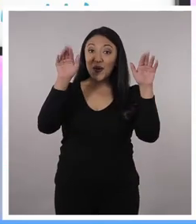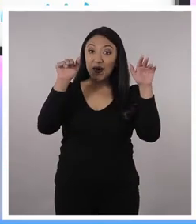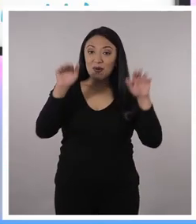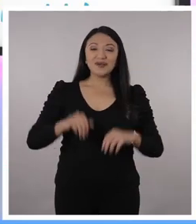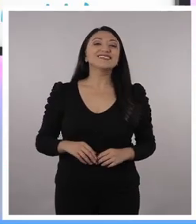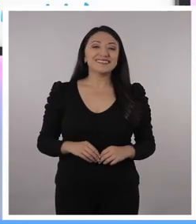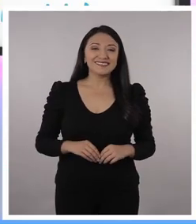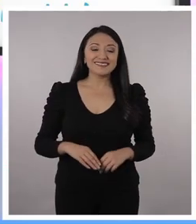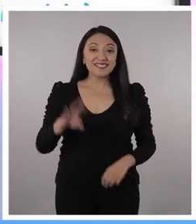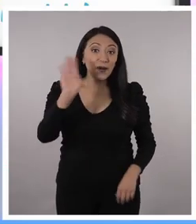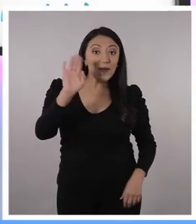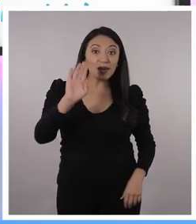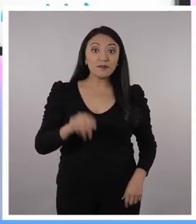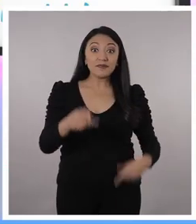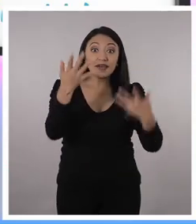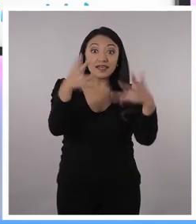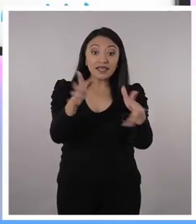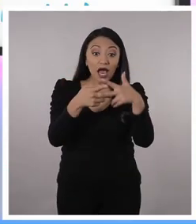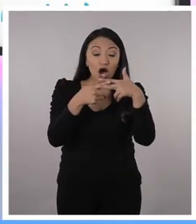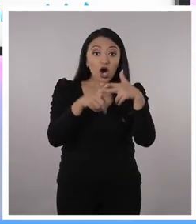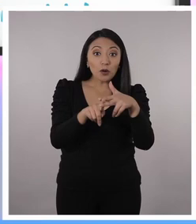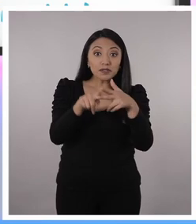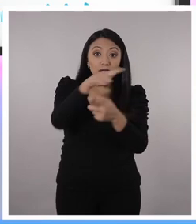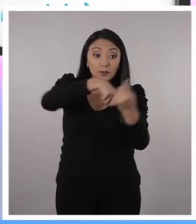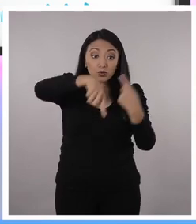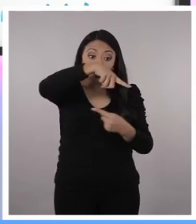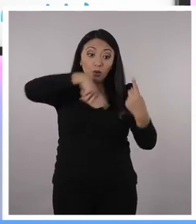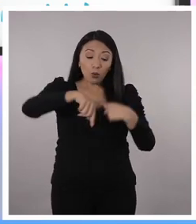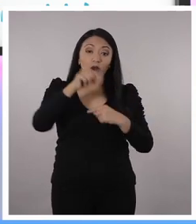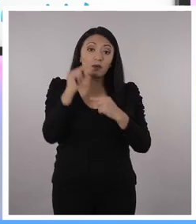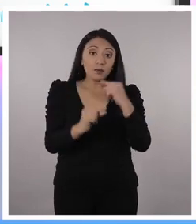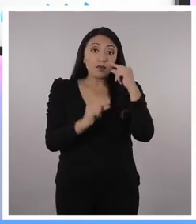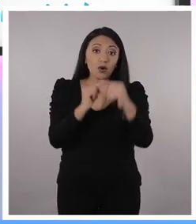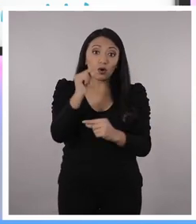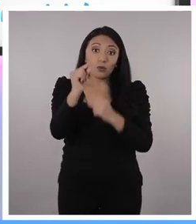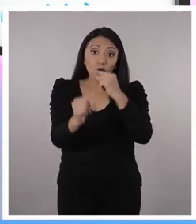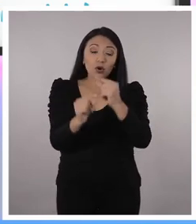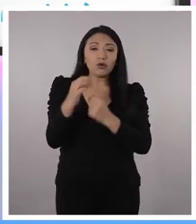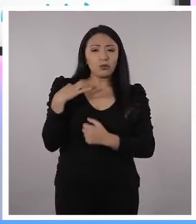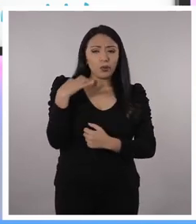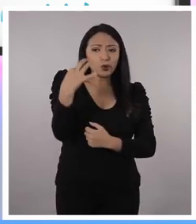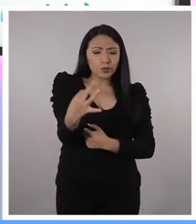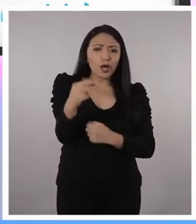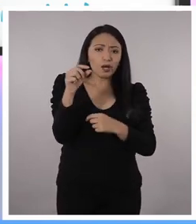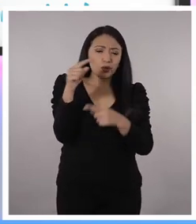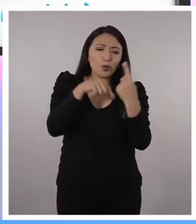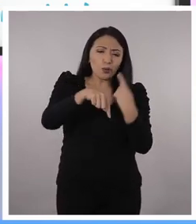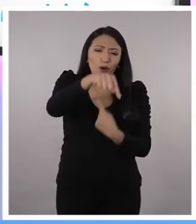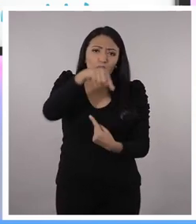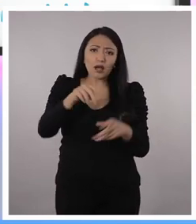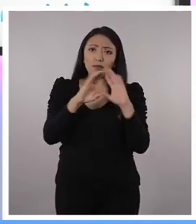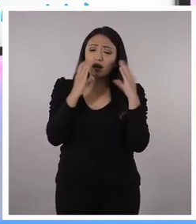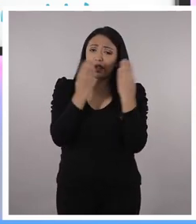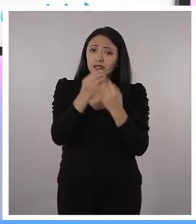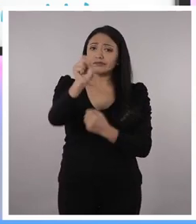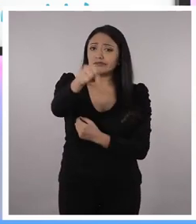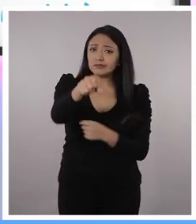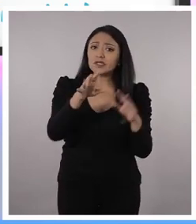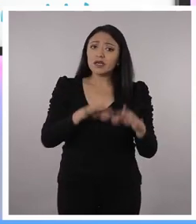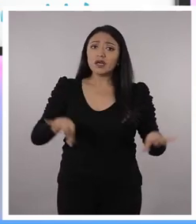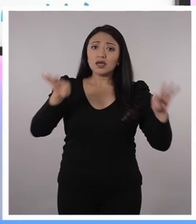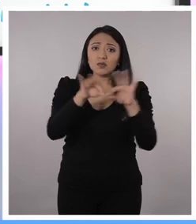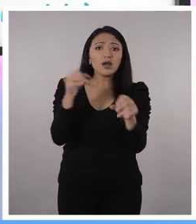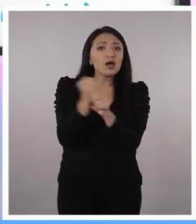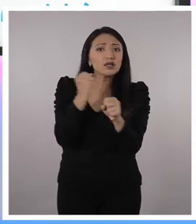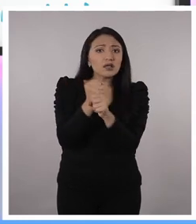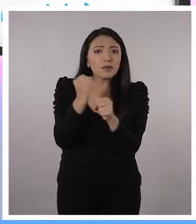¡Hola! ¿Sabían que ya empezamos con el retorno progresivo y voluntario a clases? Sí, es muy importante que empecemos a